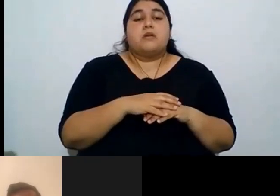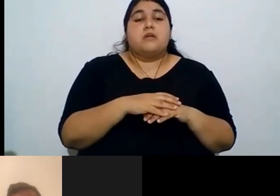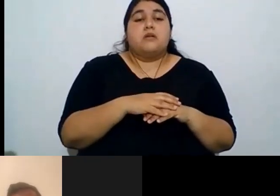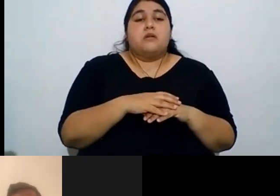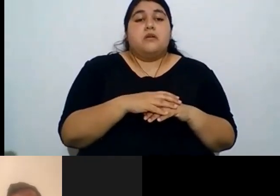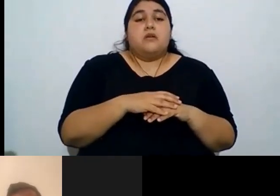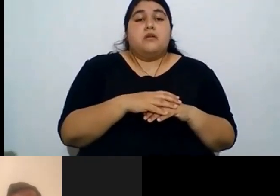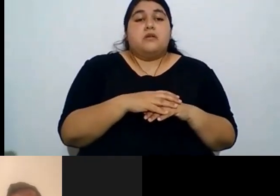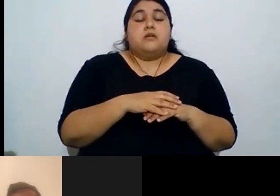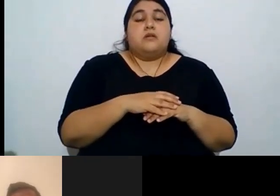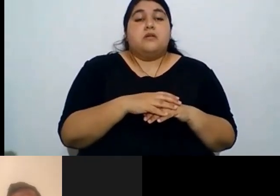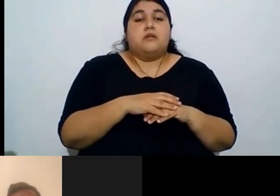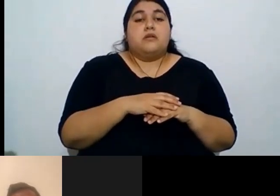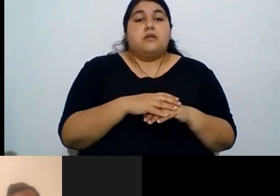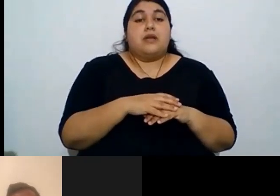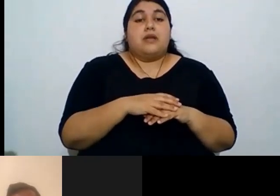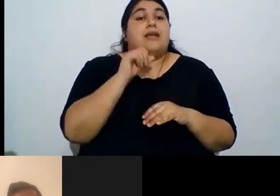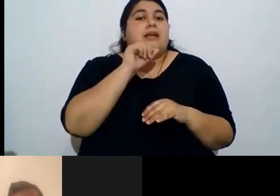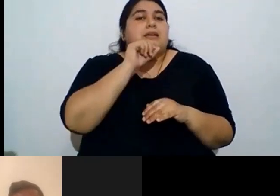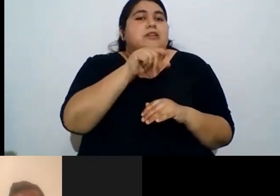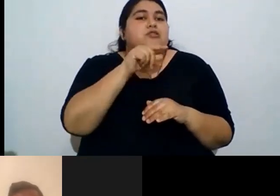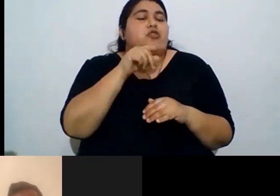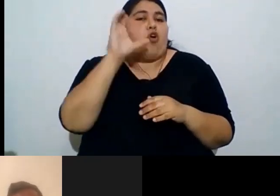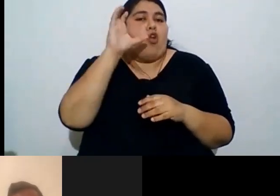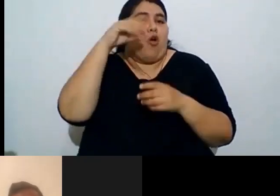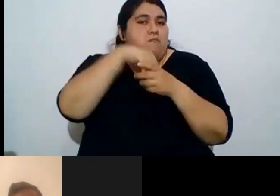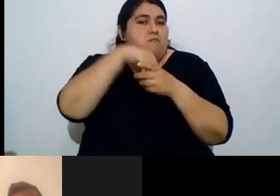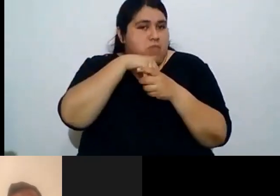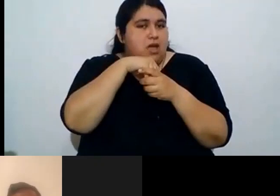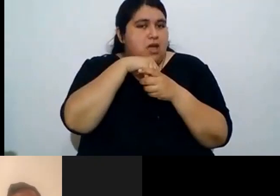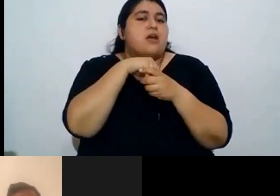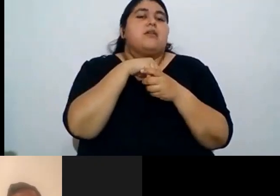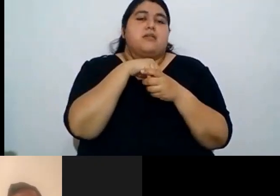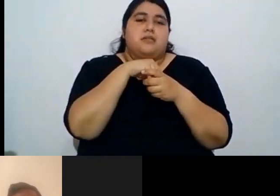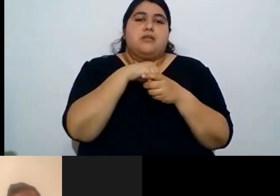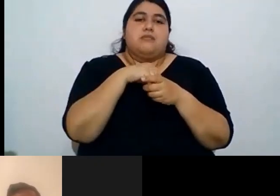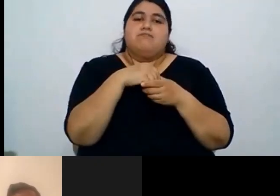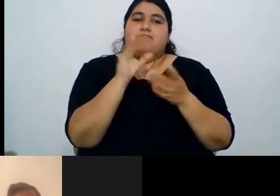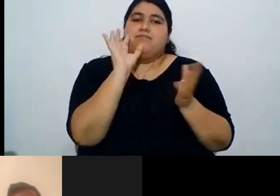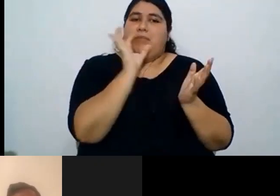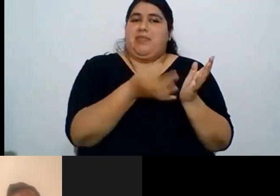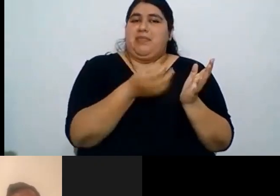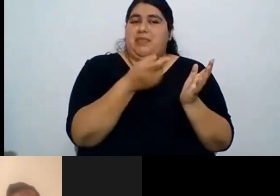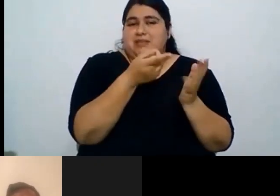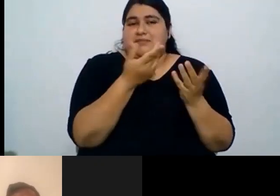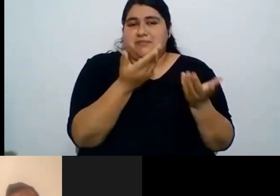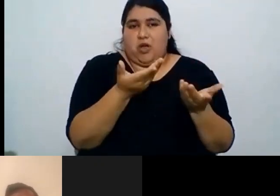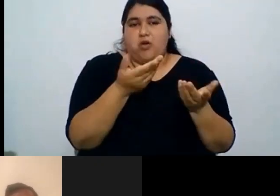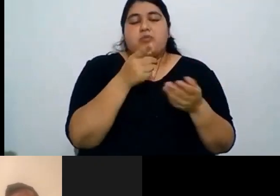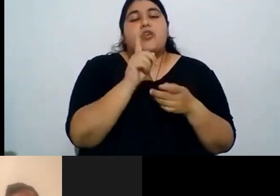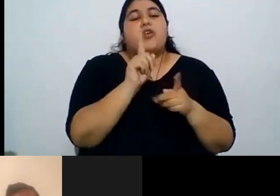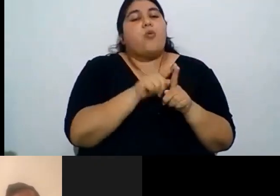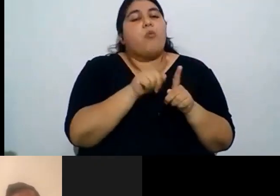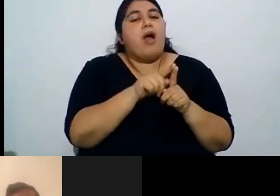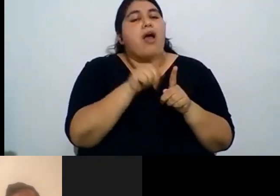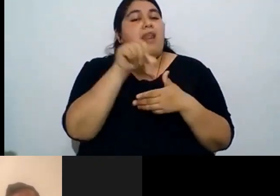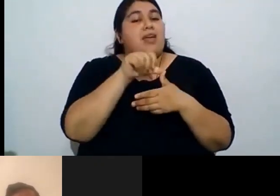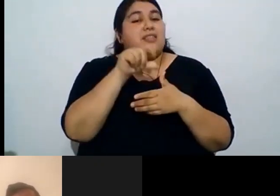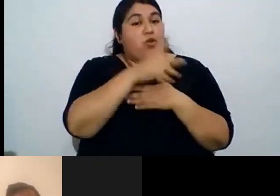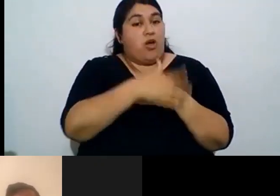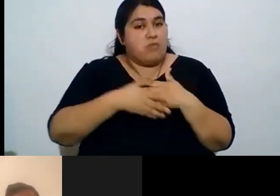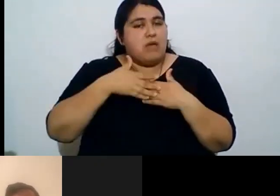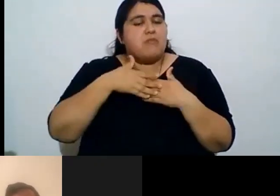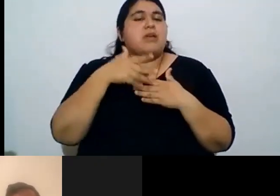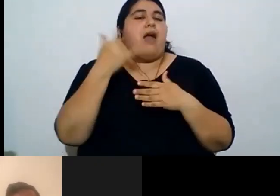digamos, representativa en Colombia. Claramente eso tiene, ustedes, al igual que en Latinoamérica, hay una concentración del poder